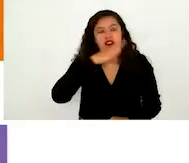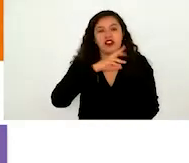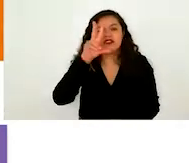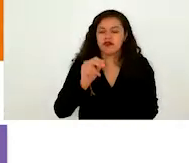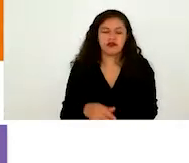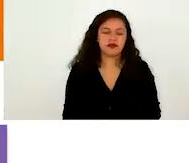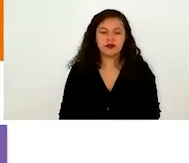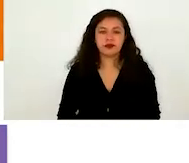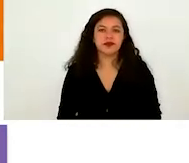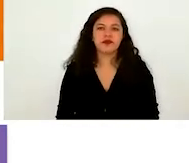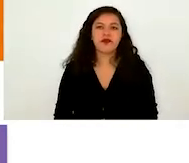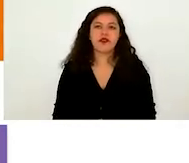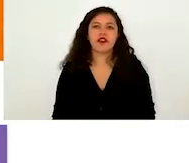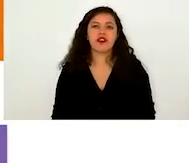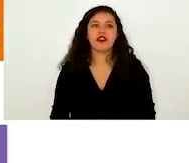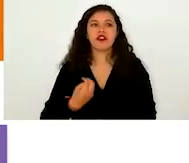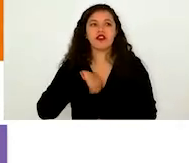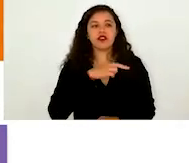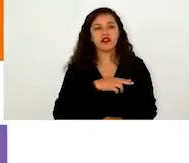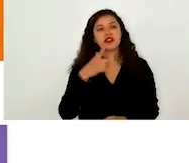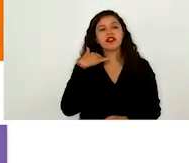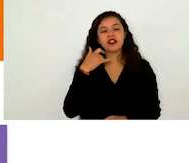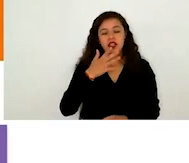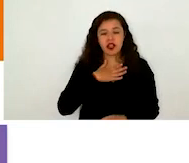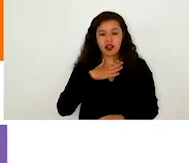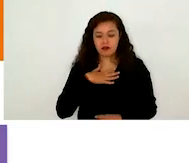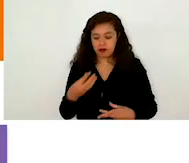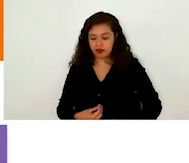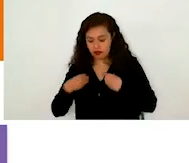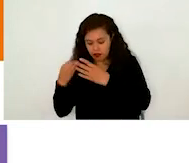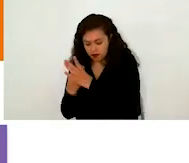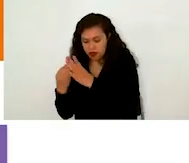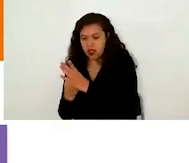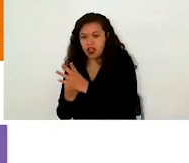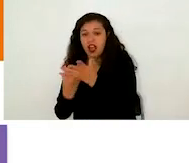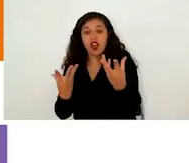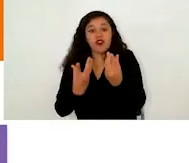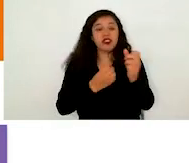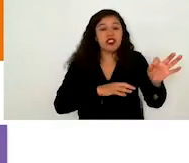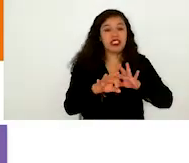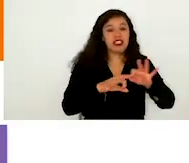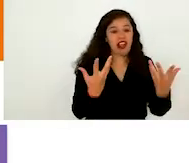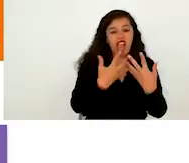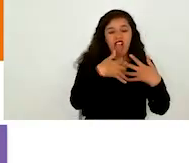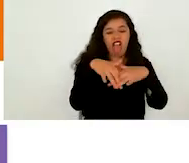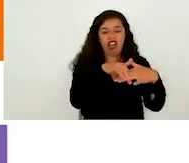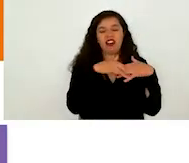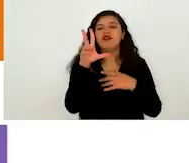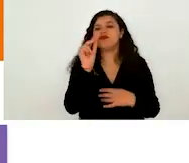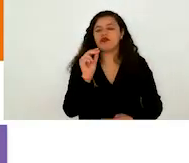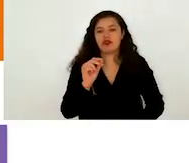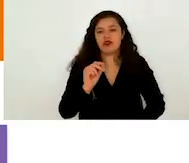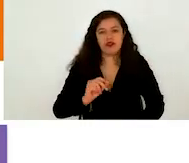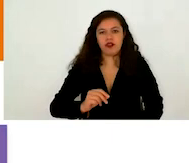de no involucrar la parte personal con las cuestiones laboral no por estar a ayuda o